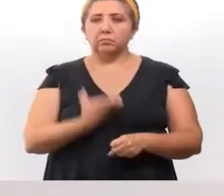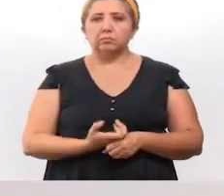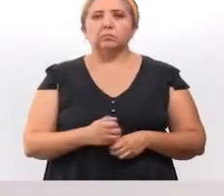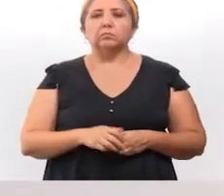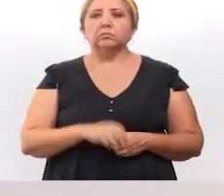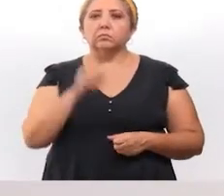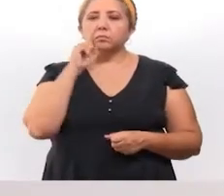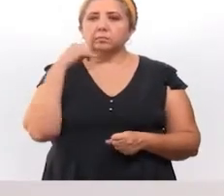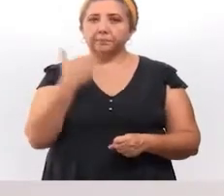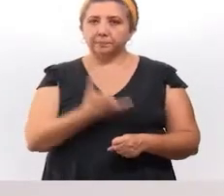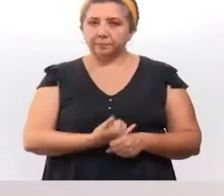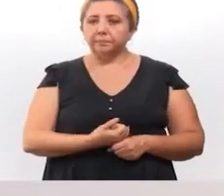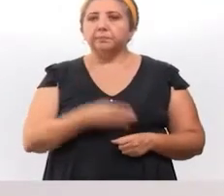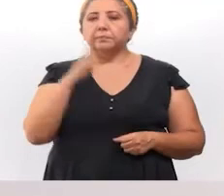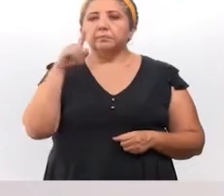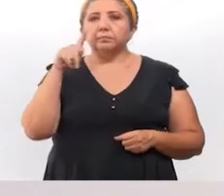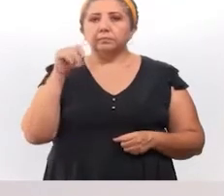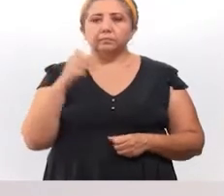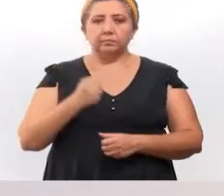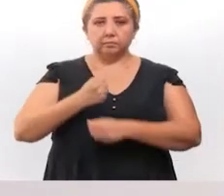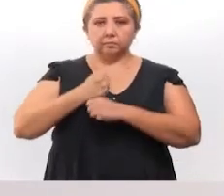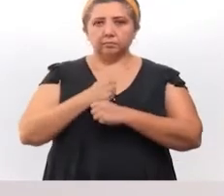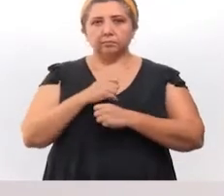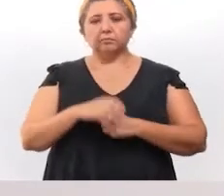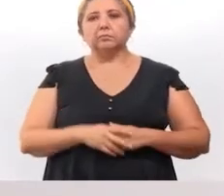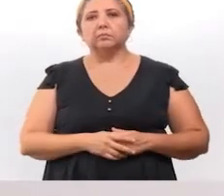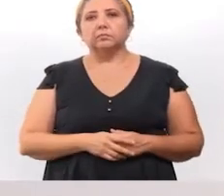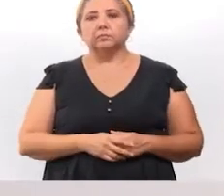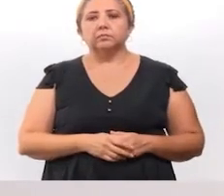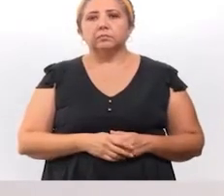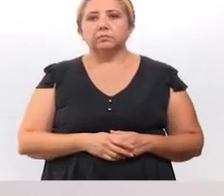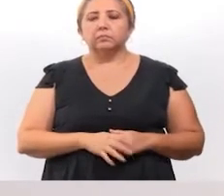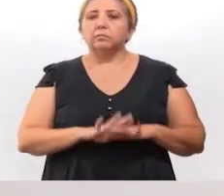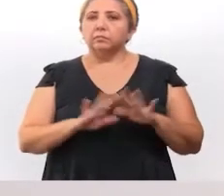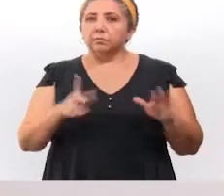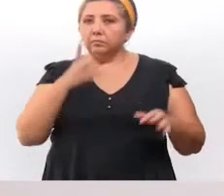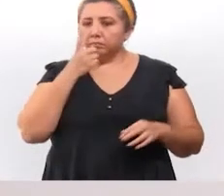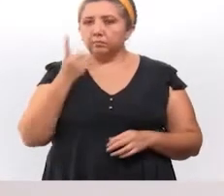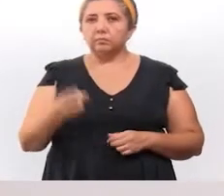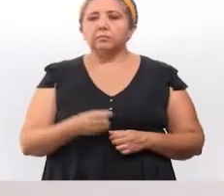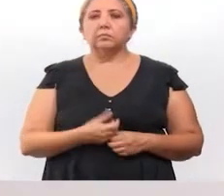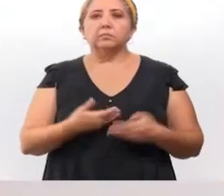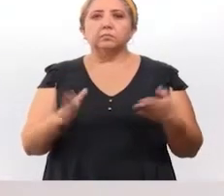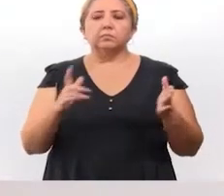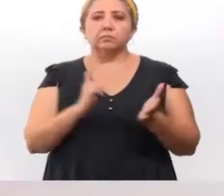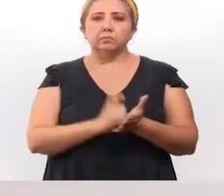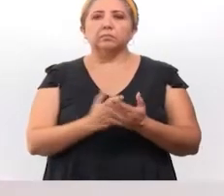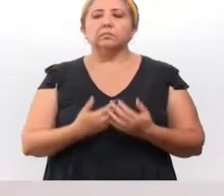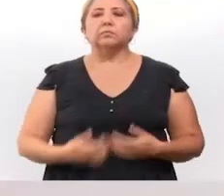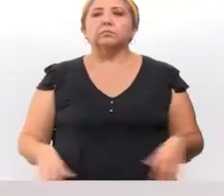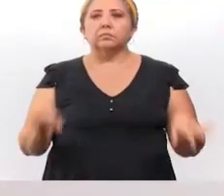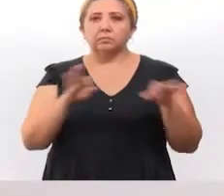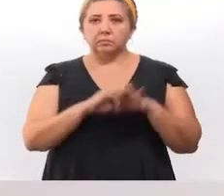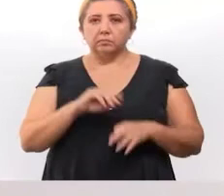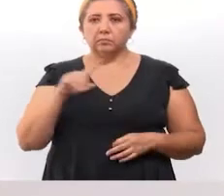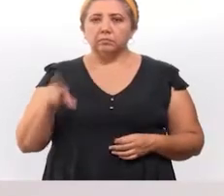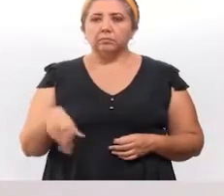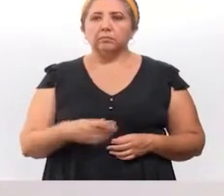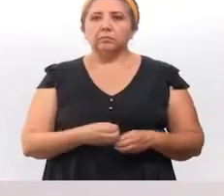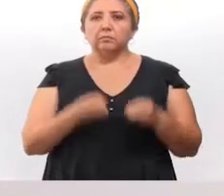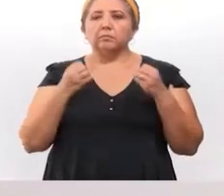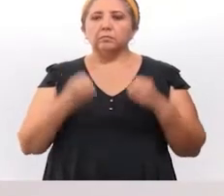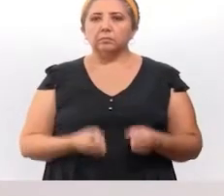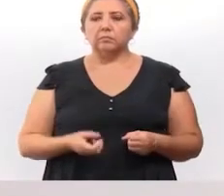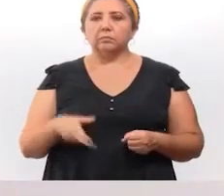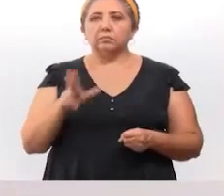Estado, la Secretaría de Bienestar y las Fuerzas Armadas. Como se ha señalado, en la reapertura económica, los datos más